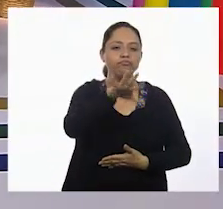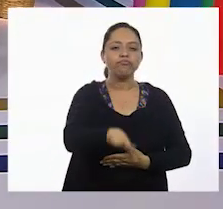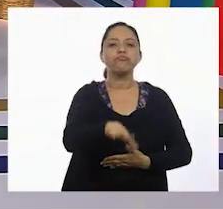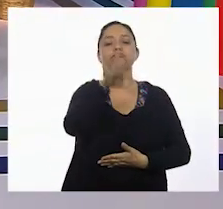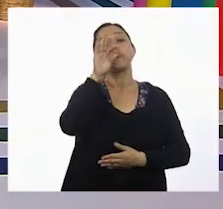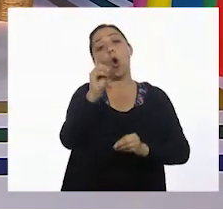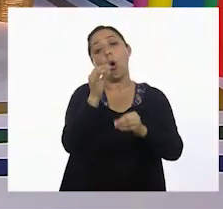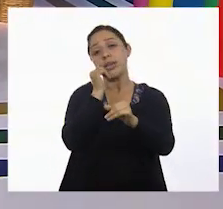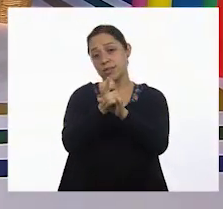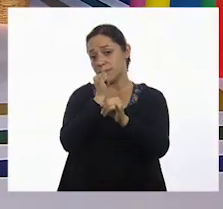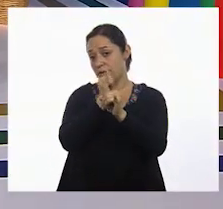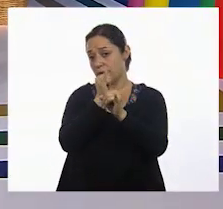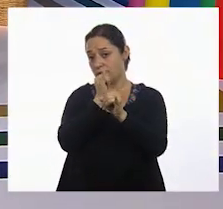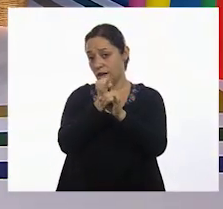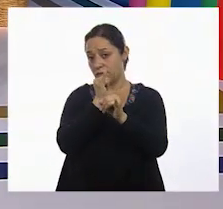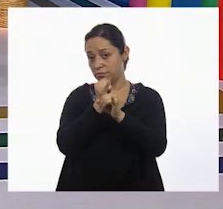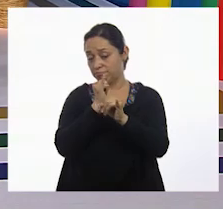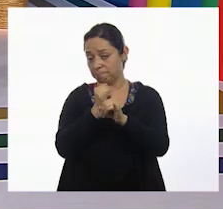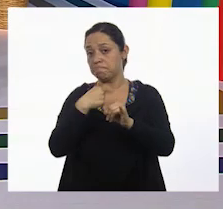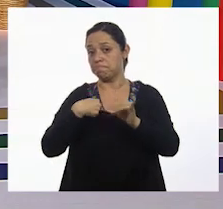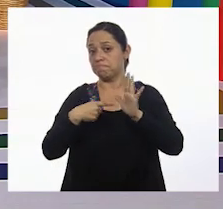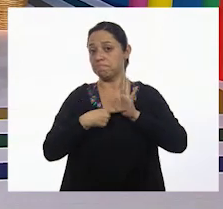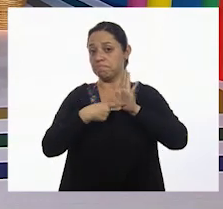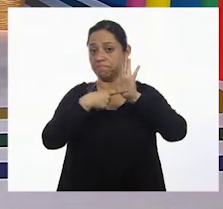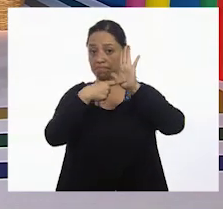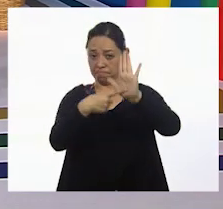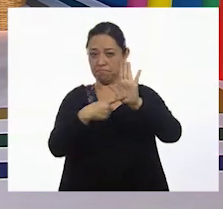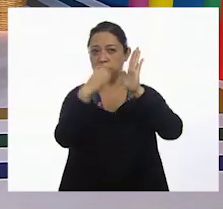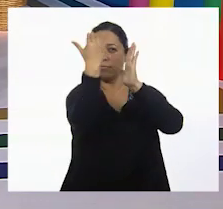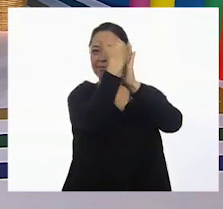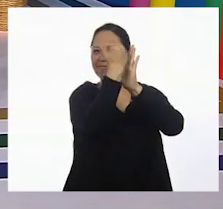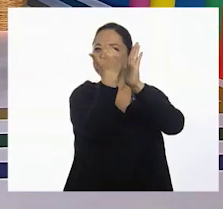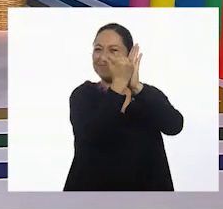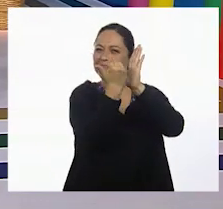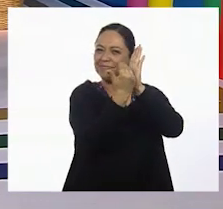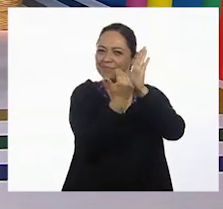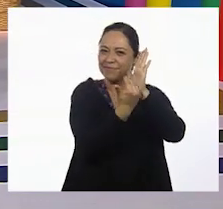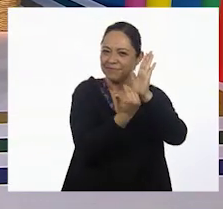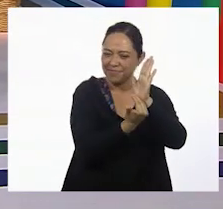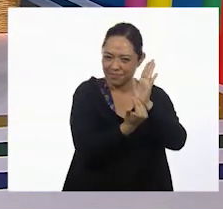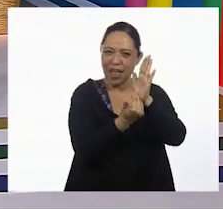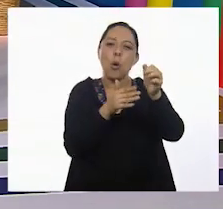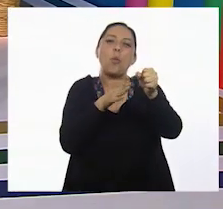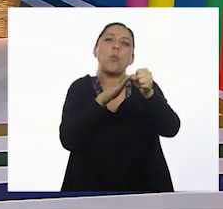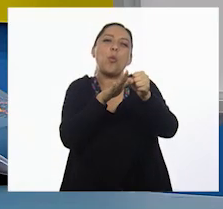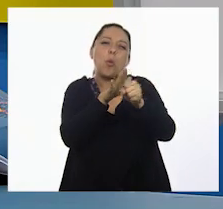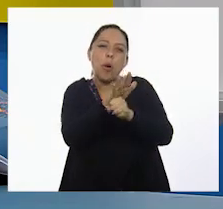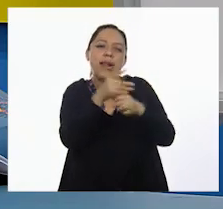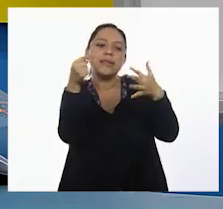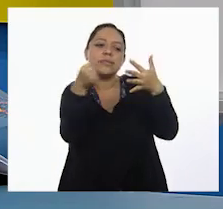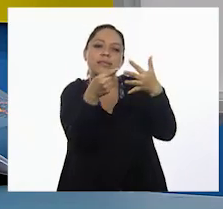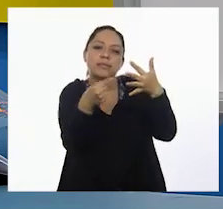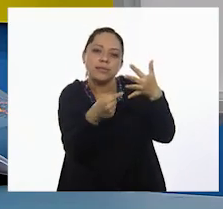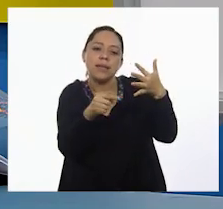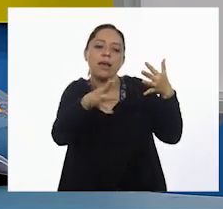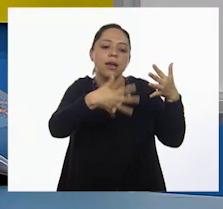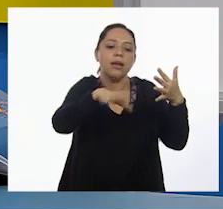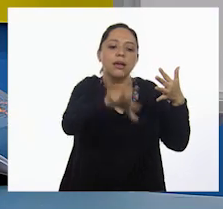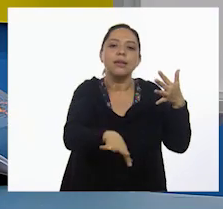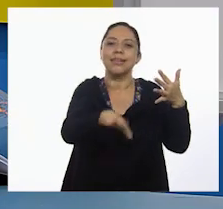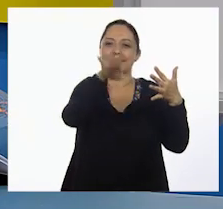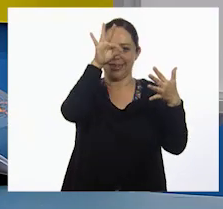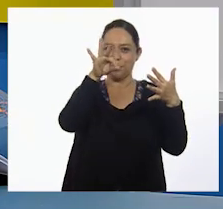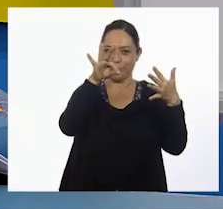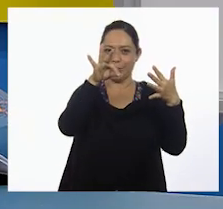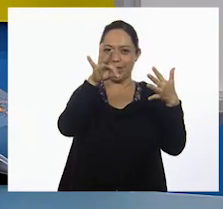por internet. Y te voy a presentar un esquema también donde vamos a ver cuáles son esas posibles fuentes de consulta. Entonces, para que